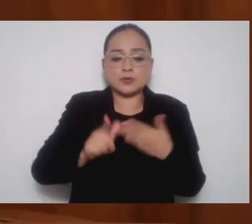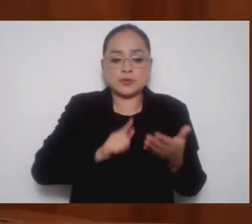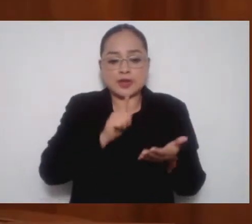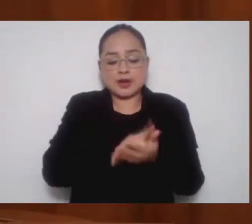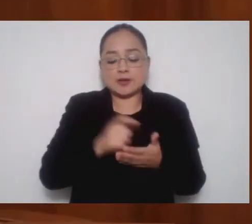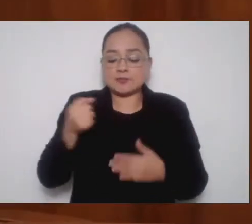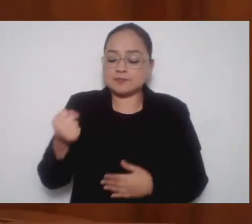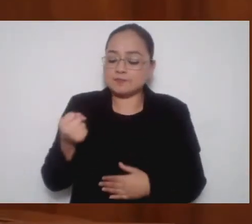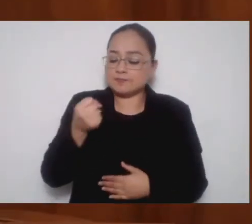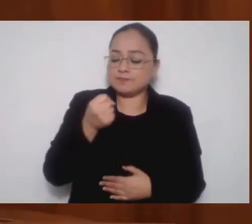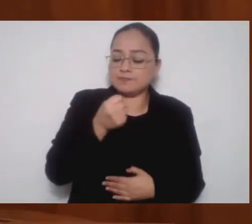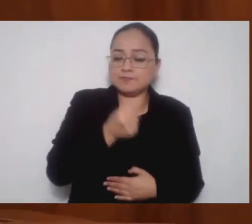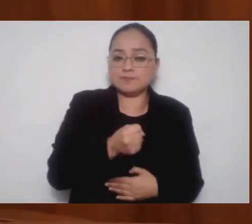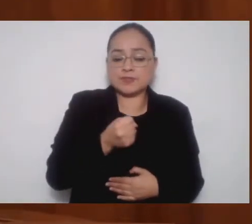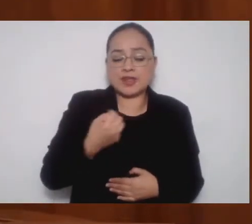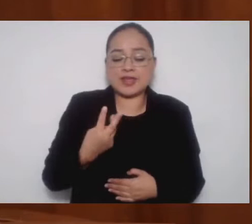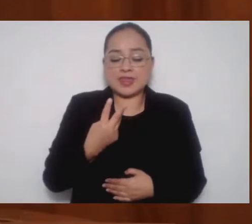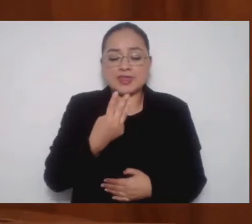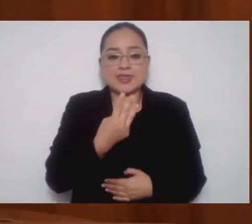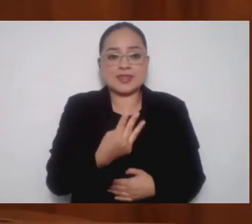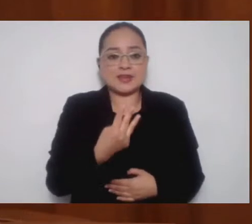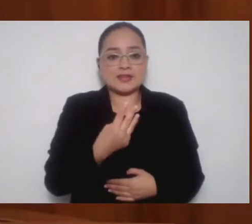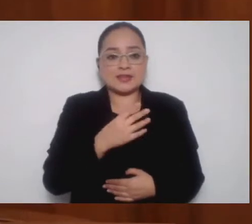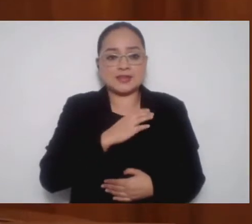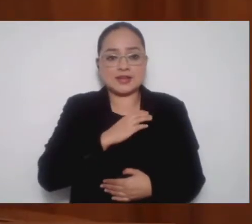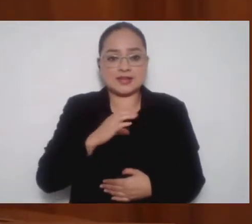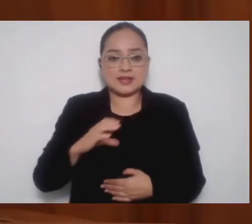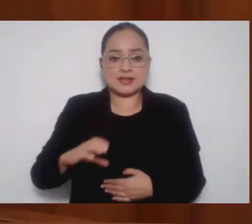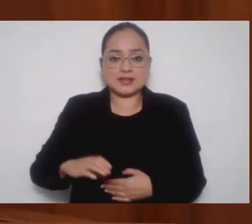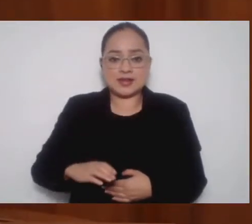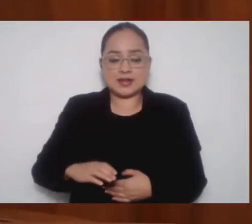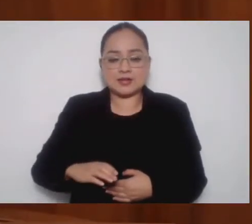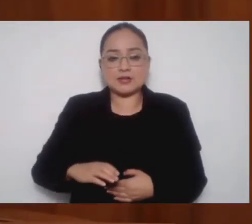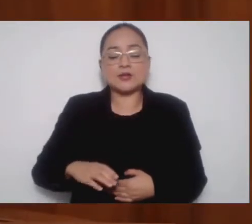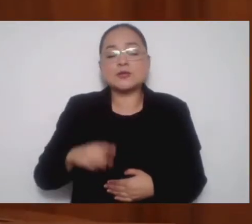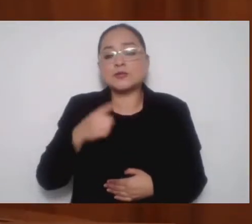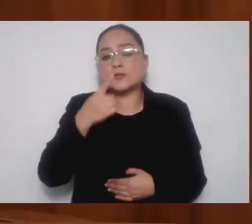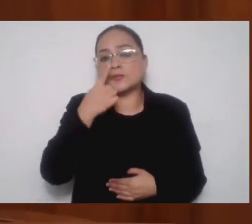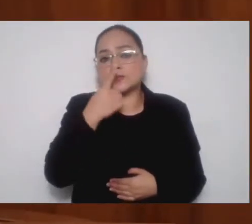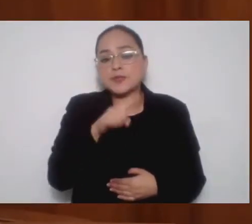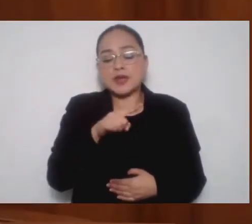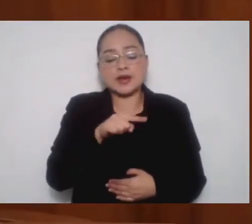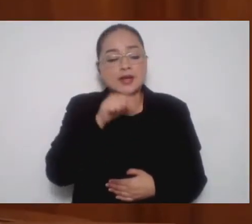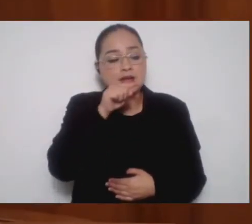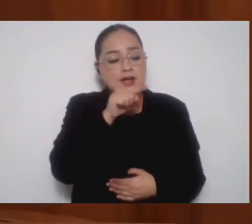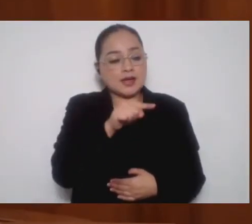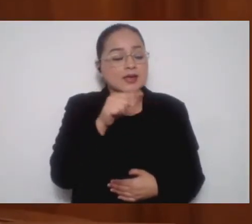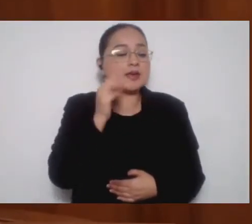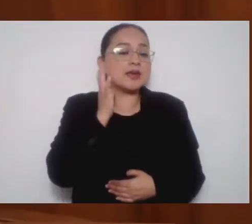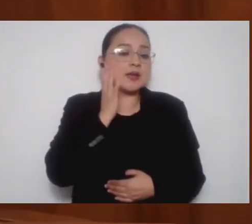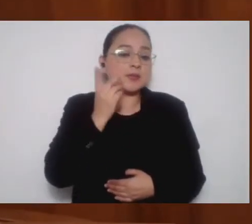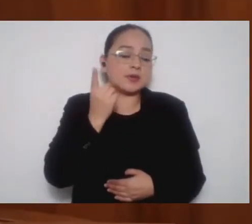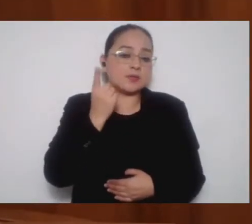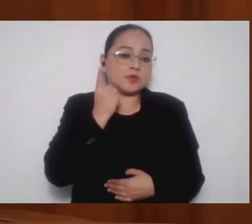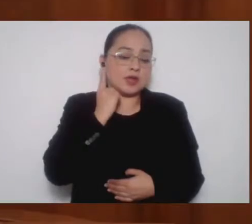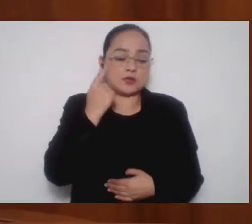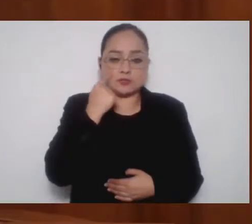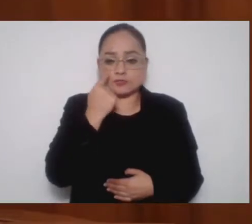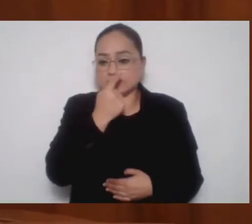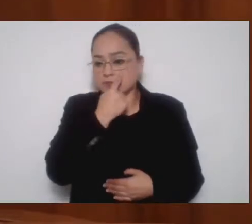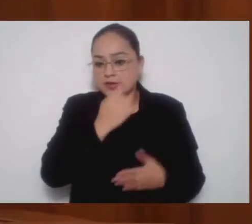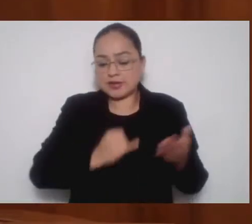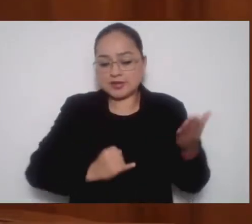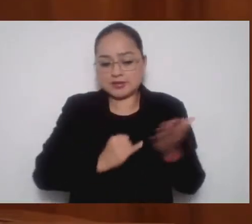el que se propone terna de ciudadanos para que esa honorable